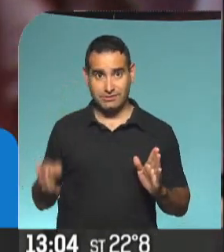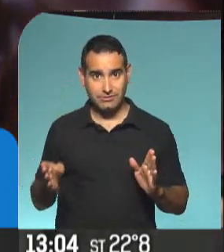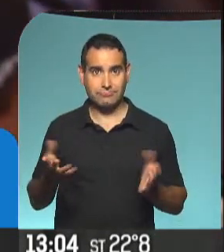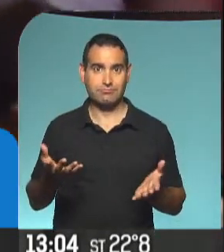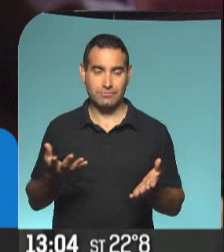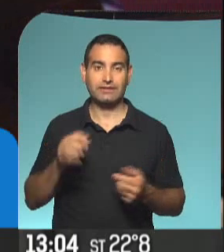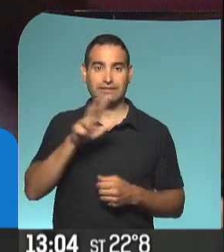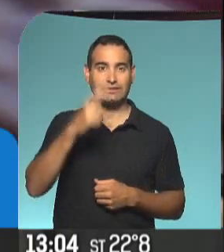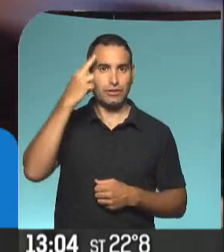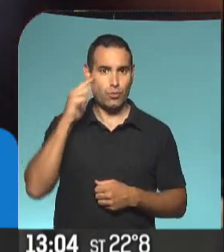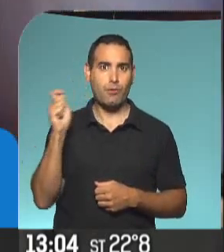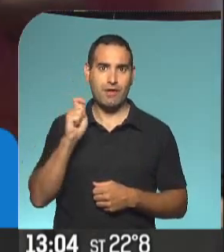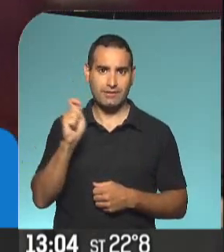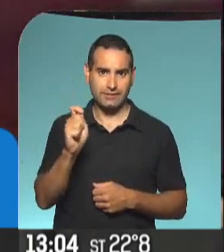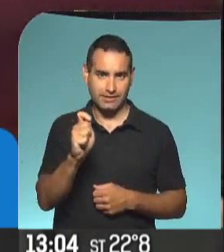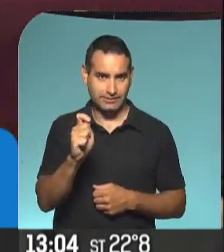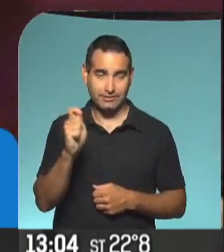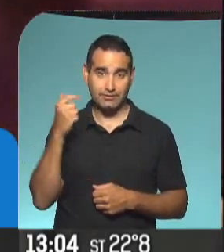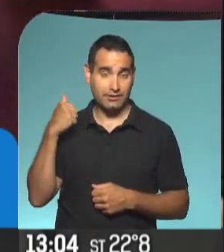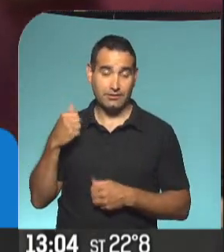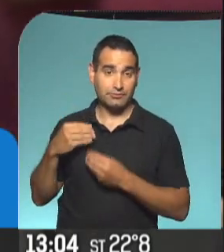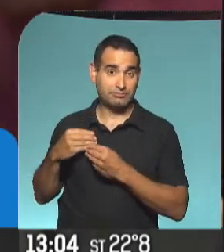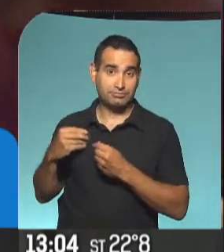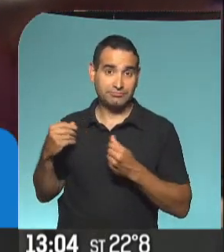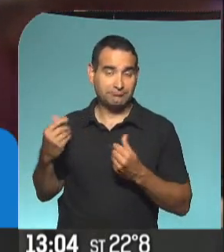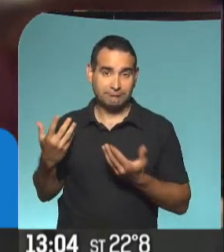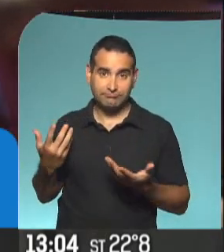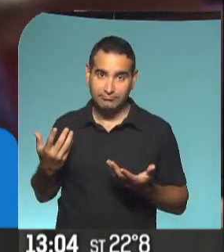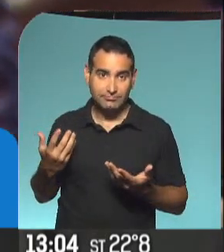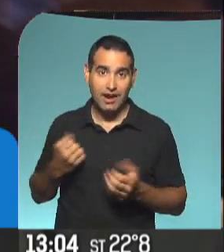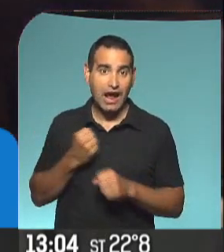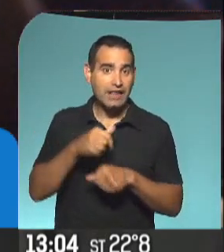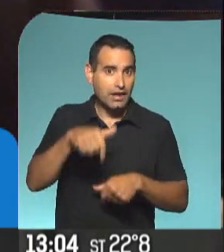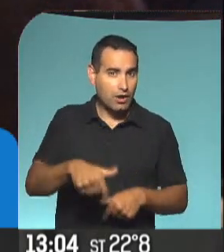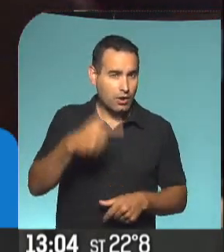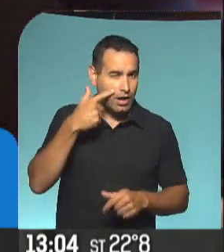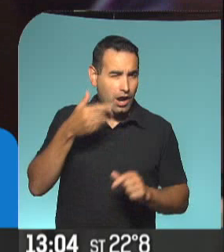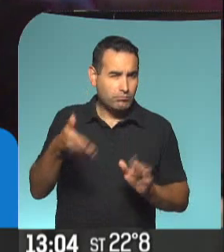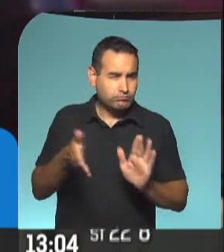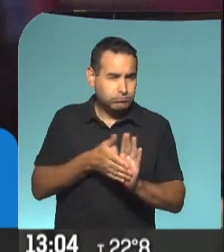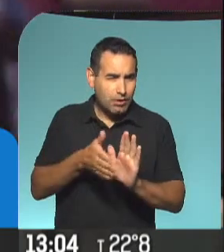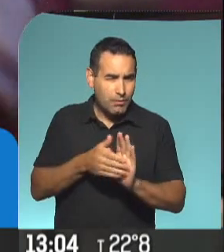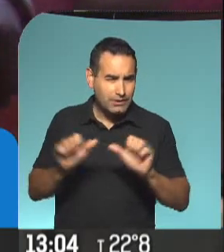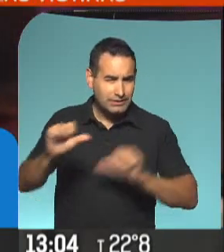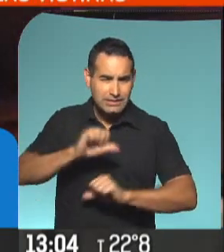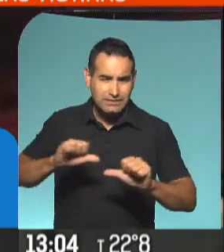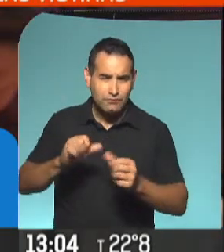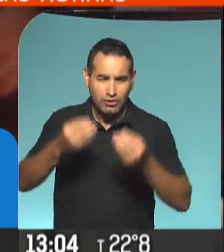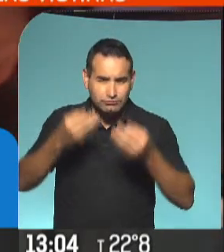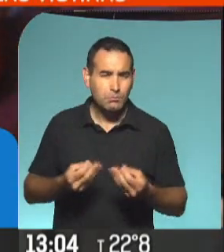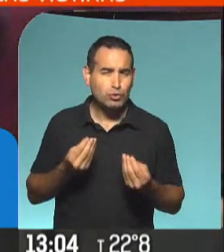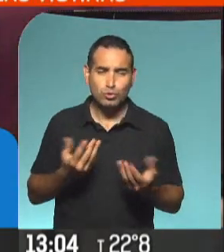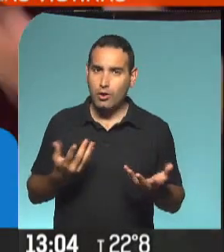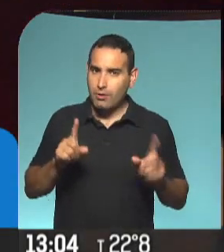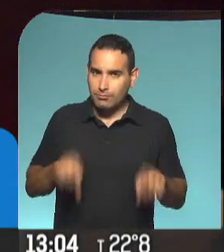más de 39 meses de la desaparición que todavía no tenemos comprobado científicamente qué pasó. Las versiones son